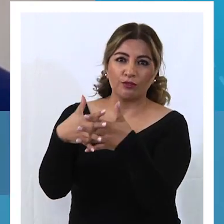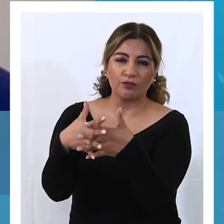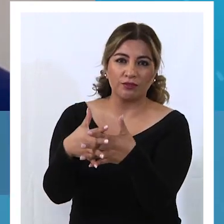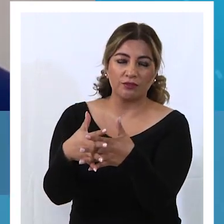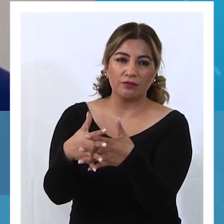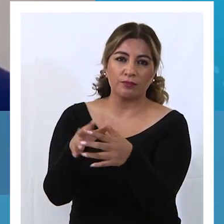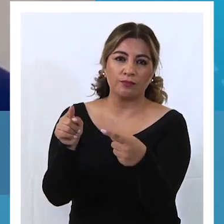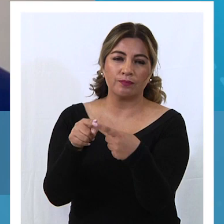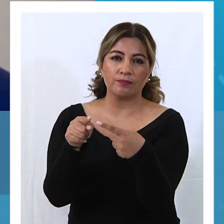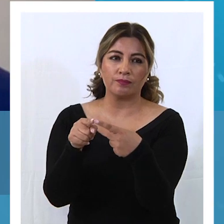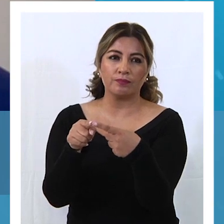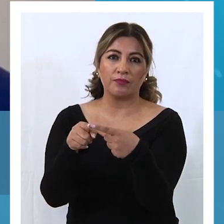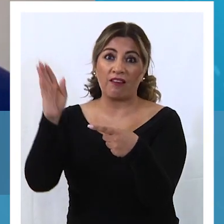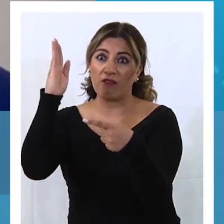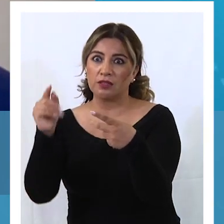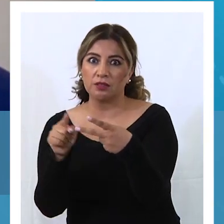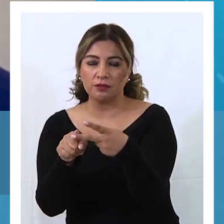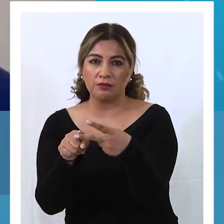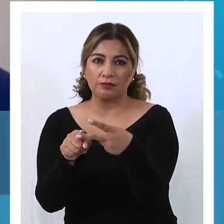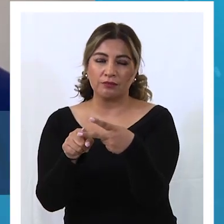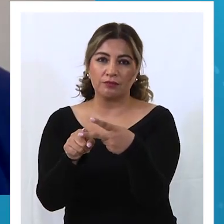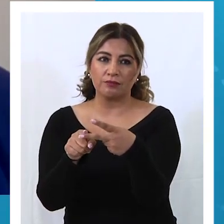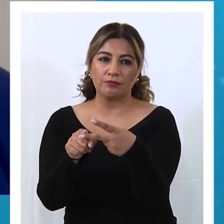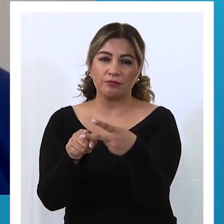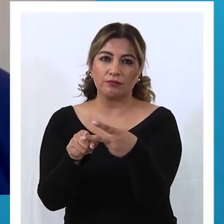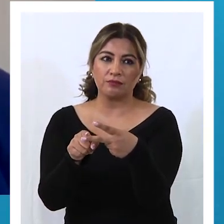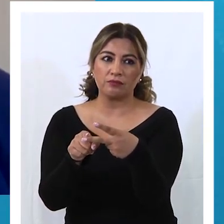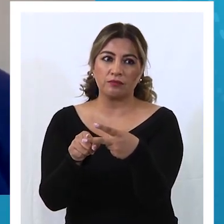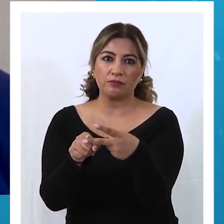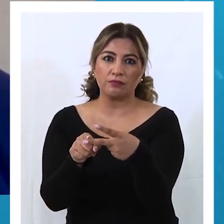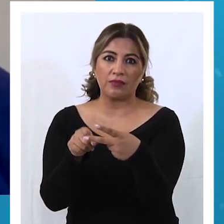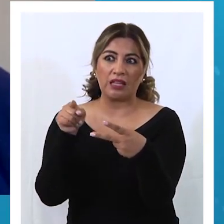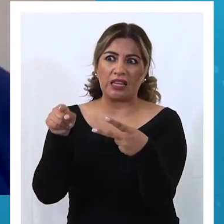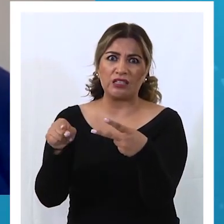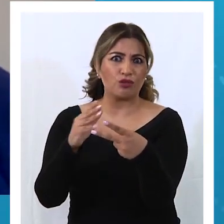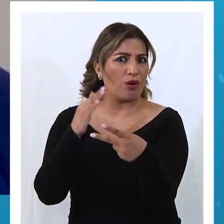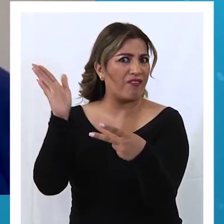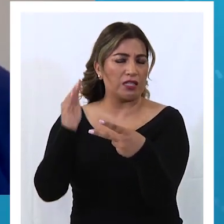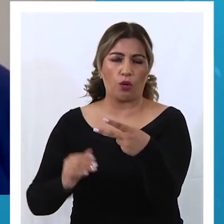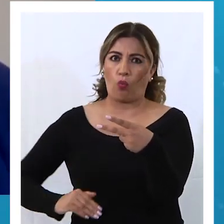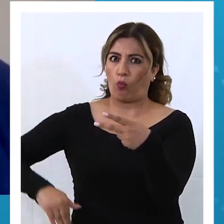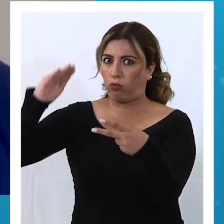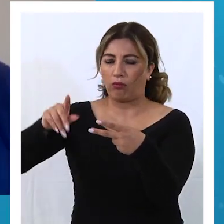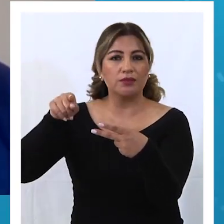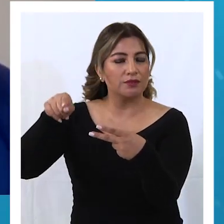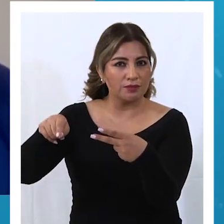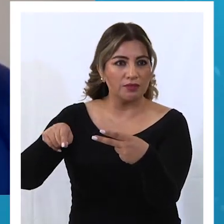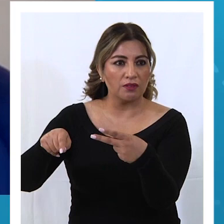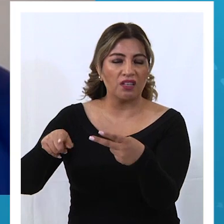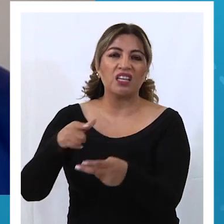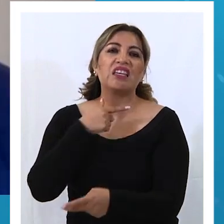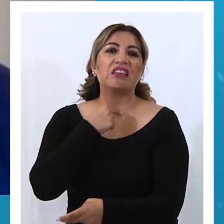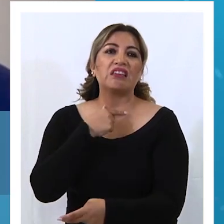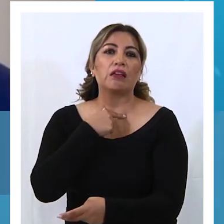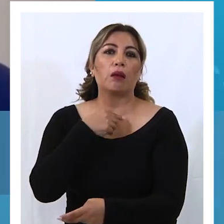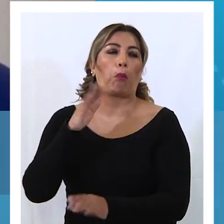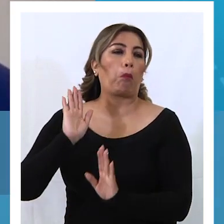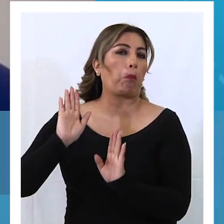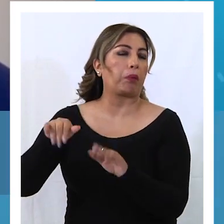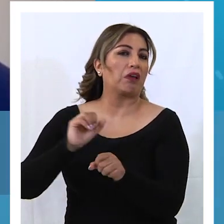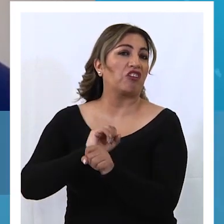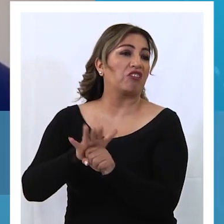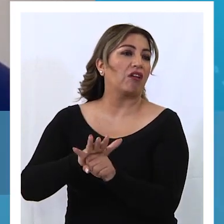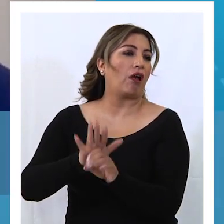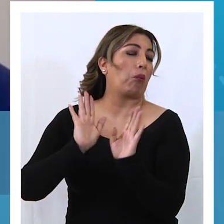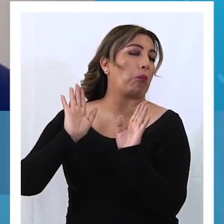Unidos, eh, como Brasil, Ujú, que es un caso extremo en todo caso, ujú. simplemente quieren ignorar el